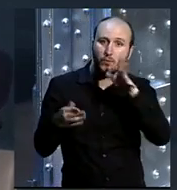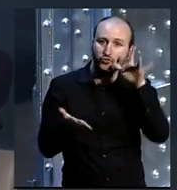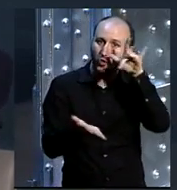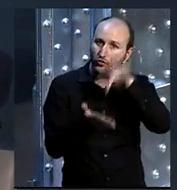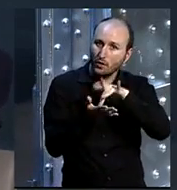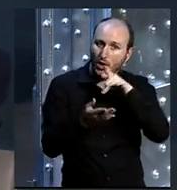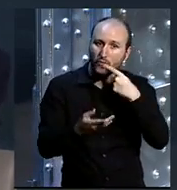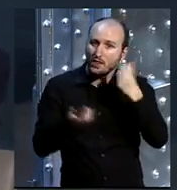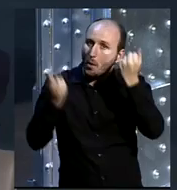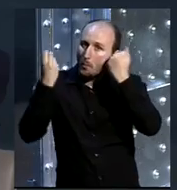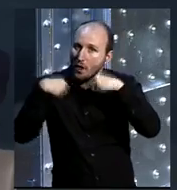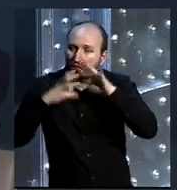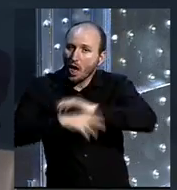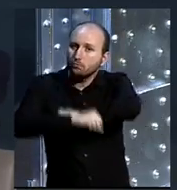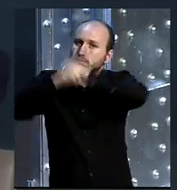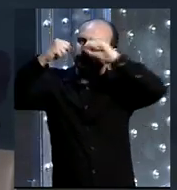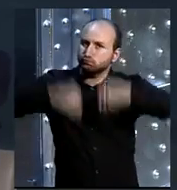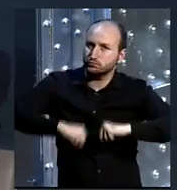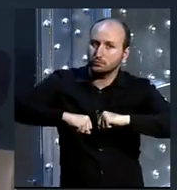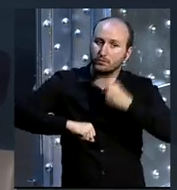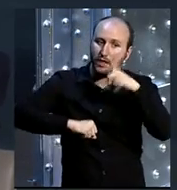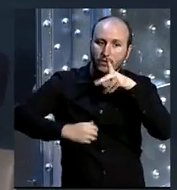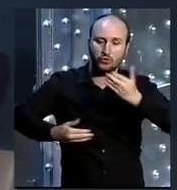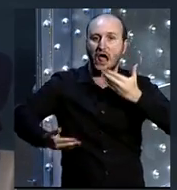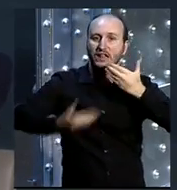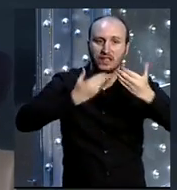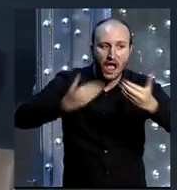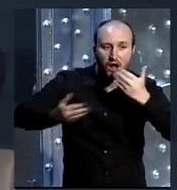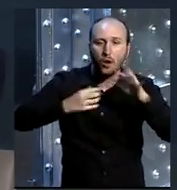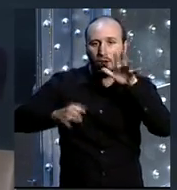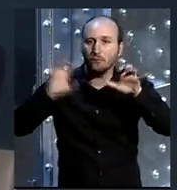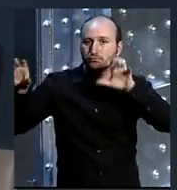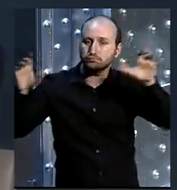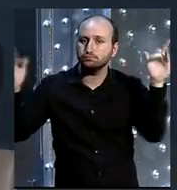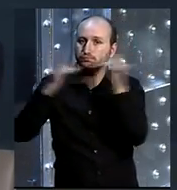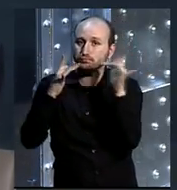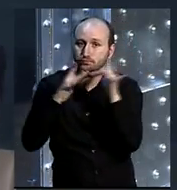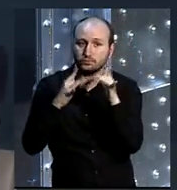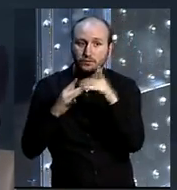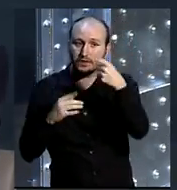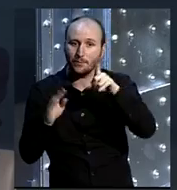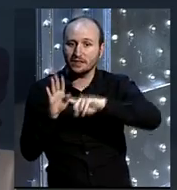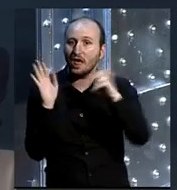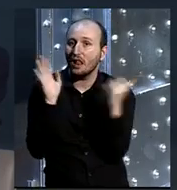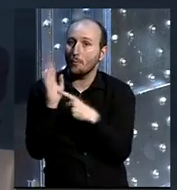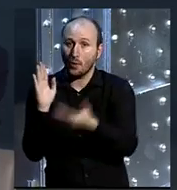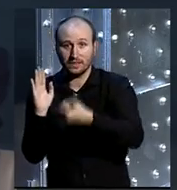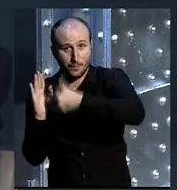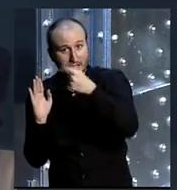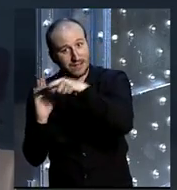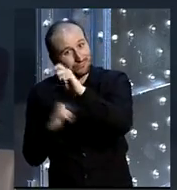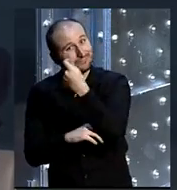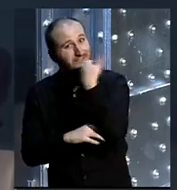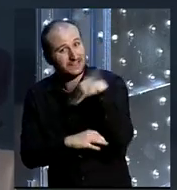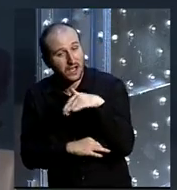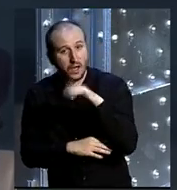consolidado en la práctica y en el diálogo transatlántico y en las legislaciones más importantes, pues evidentemente trasladar